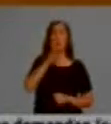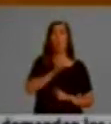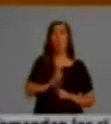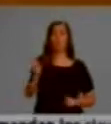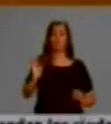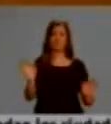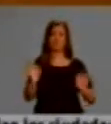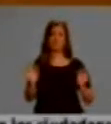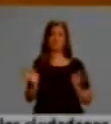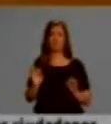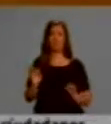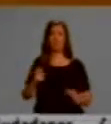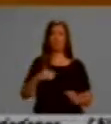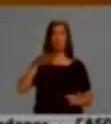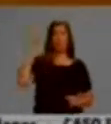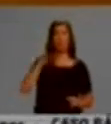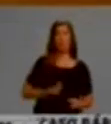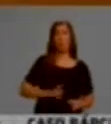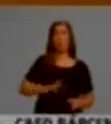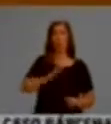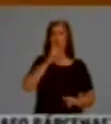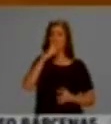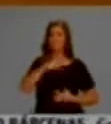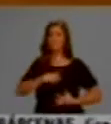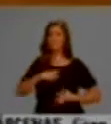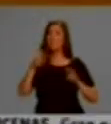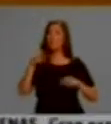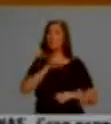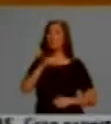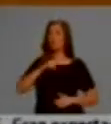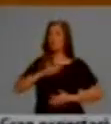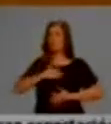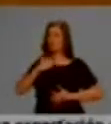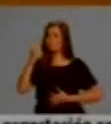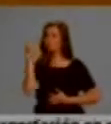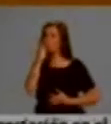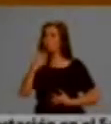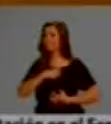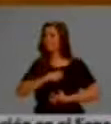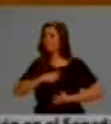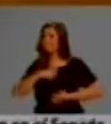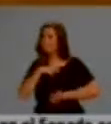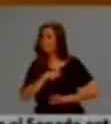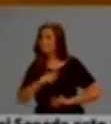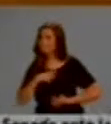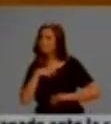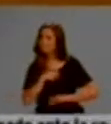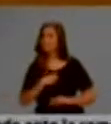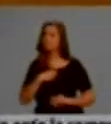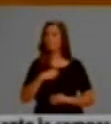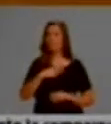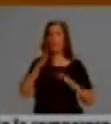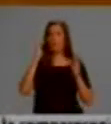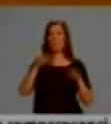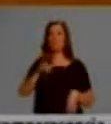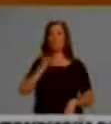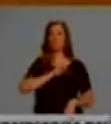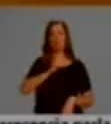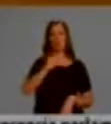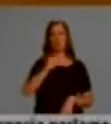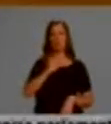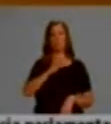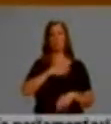y mucho menos porque me inquiete en lo personal esa irreflexiva moción de